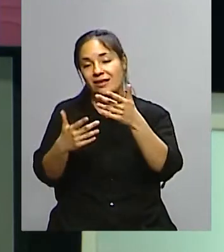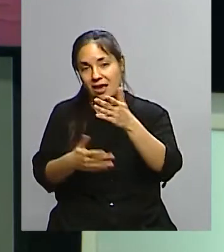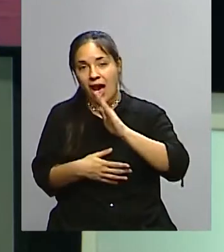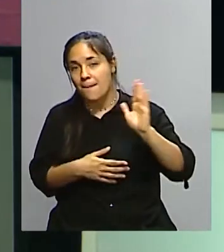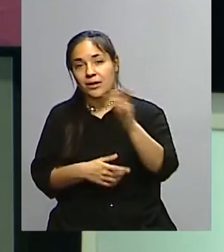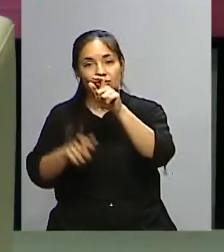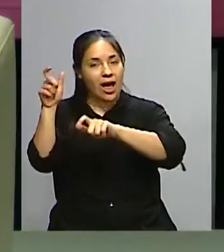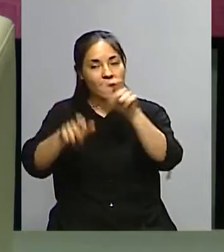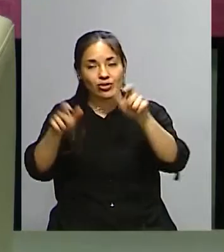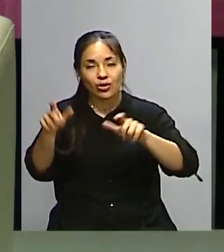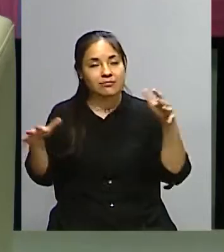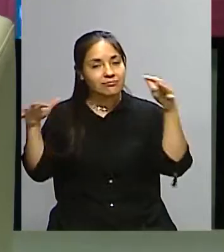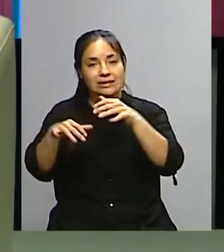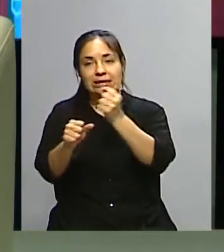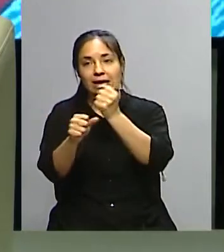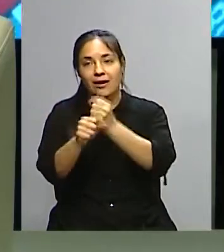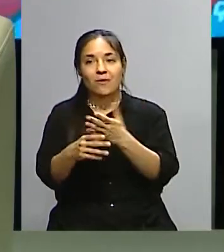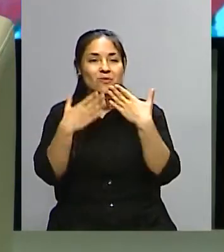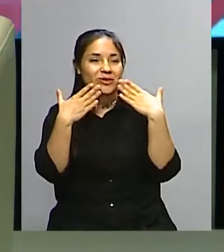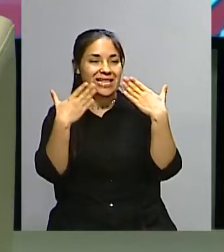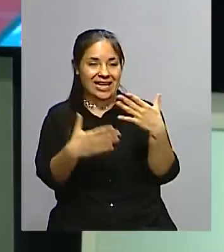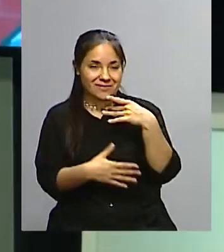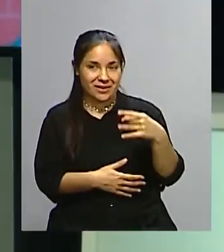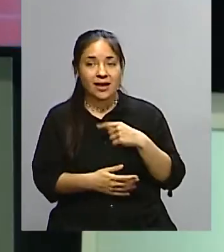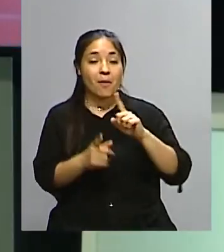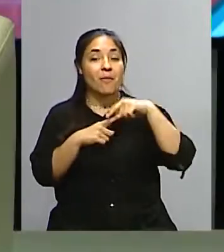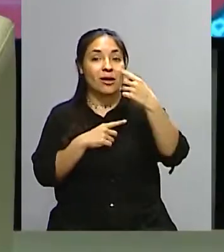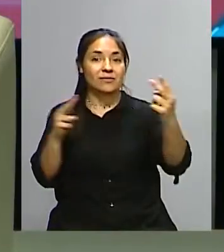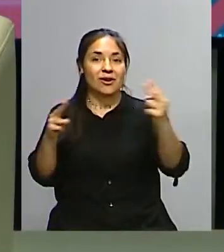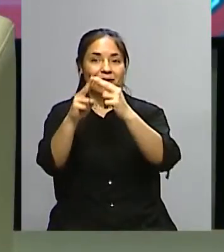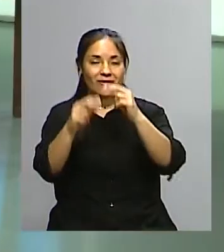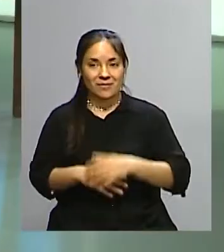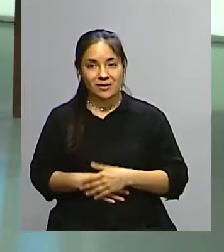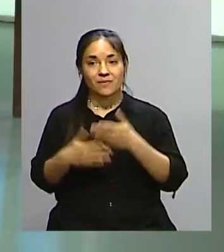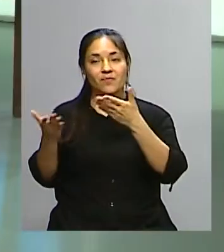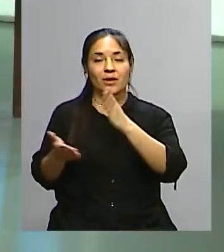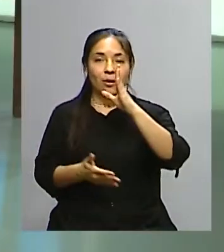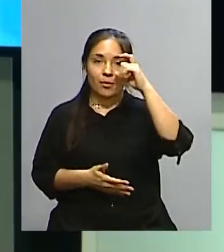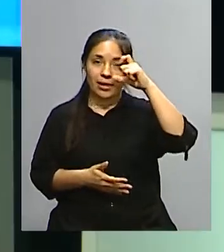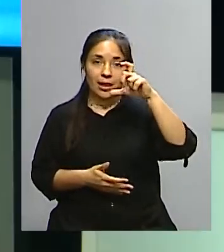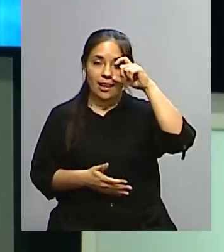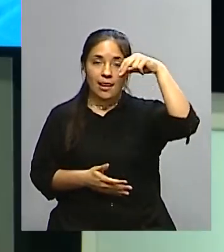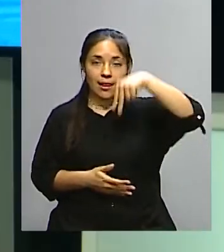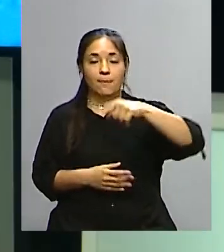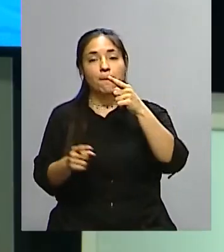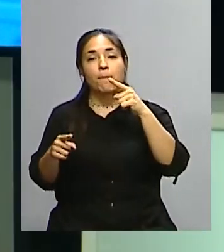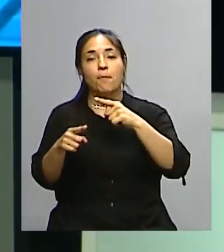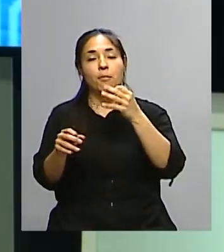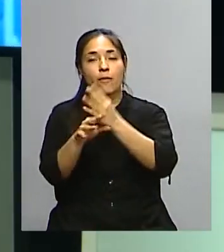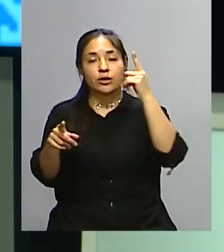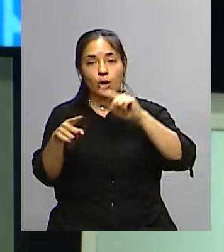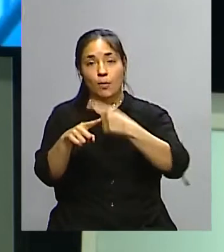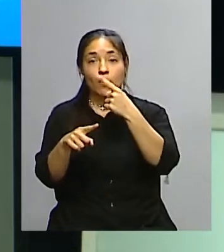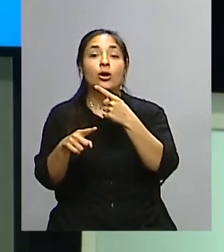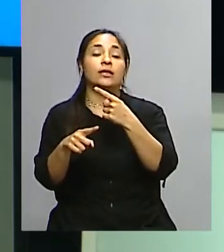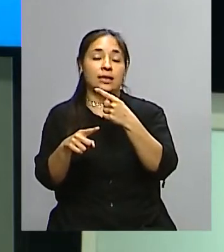vaya a trabajar en el centro. Muchísimas gracias por el espacio. Y será hasta cualquier momento. Seguro. Así pasaba Belén Álvarez Vargas, politóloga, directora del Centro